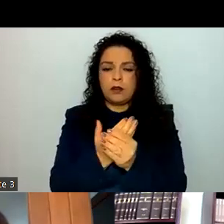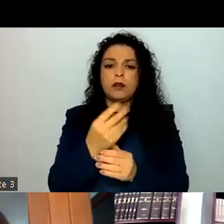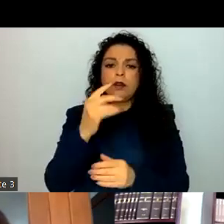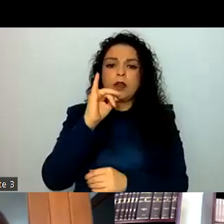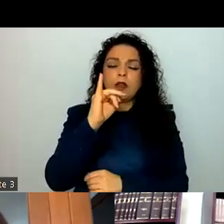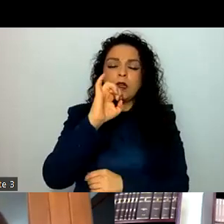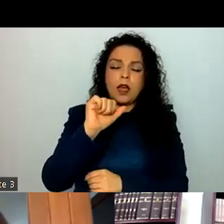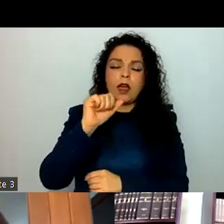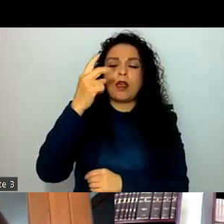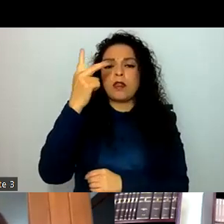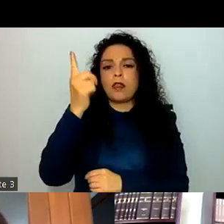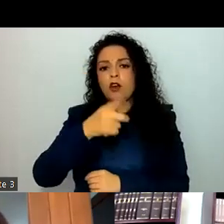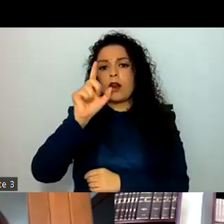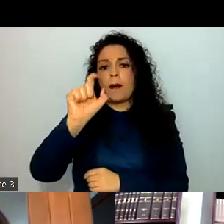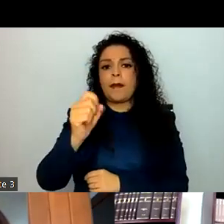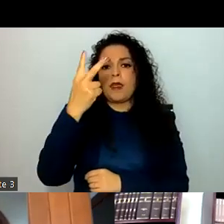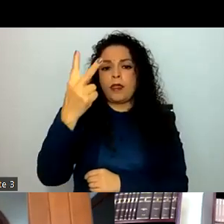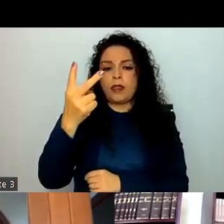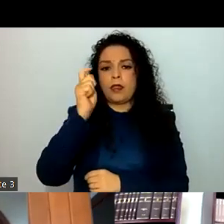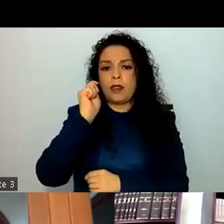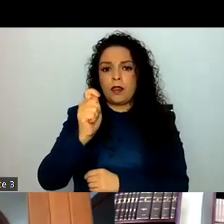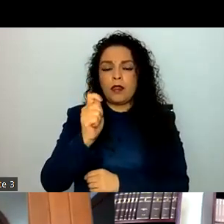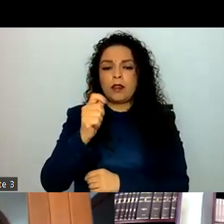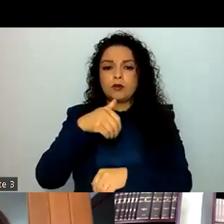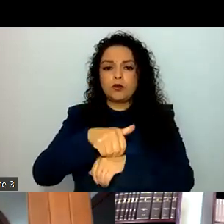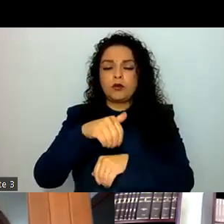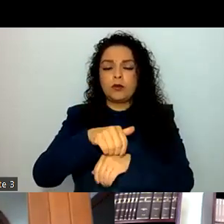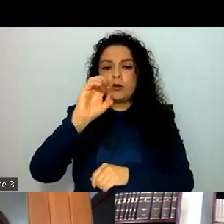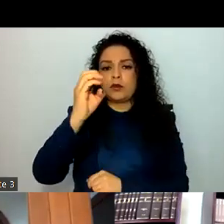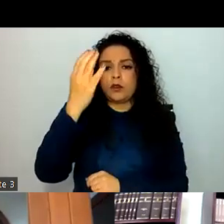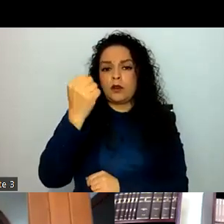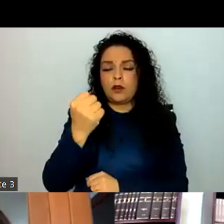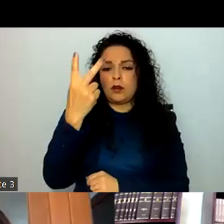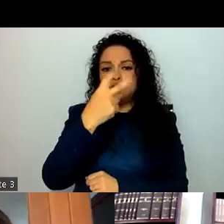234/22 del cumplimiento de resolución del folio